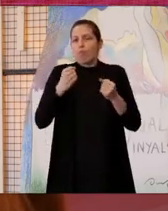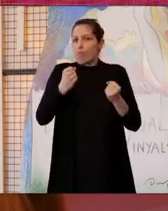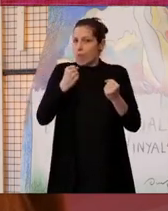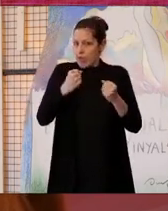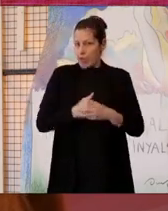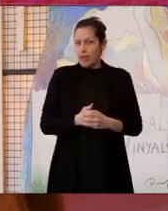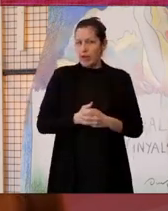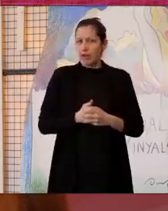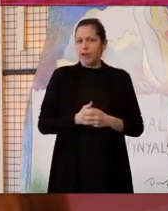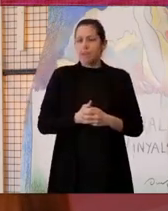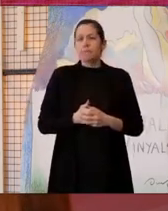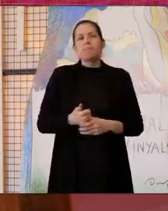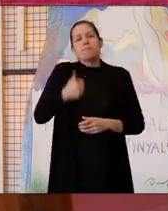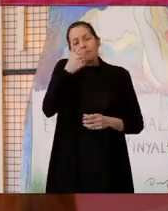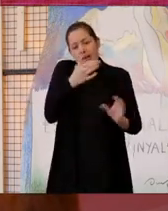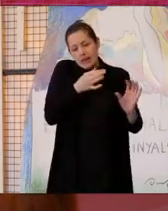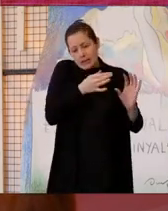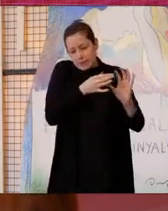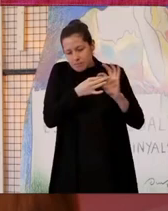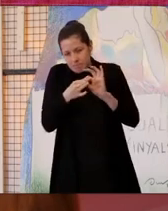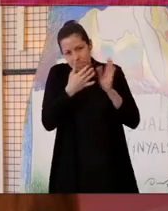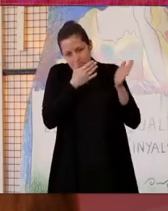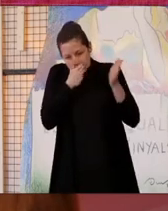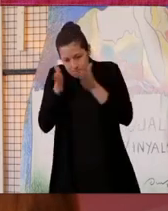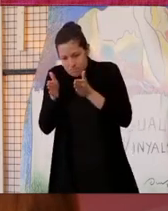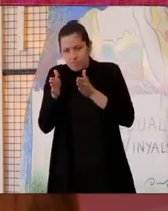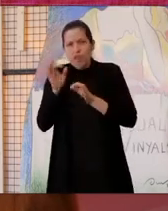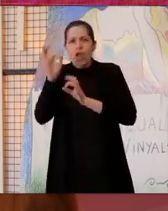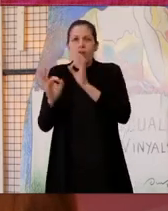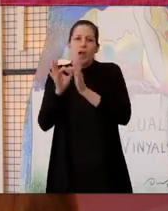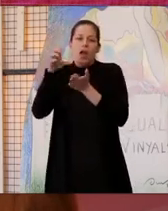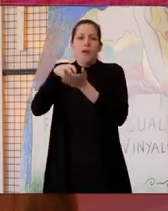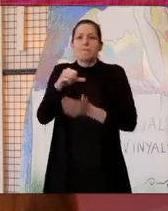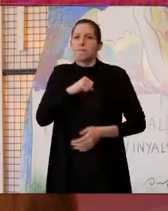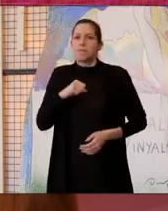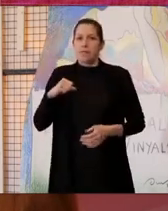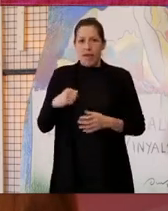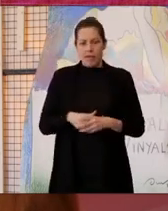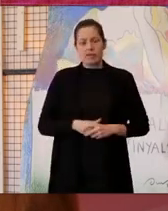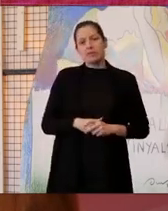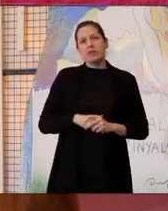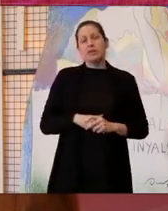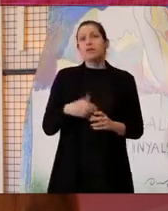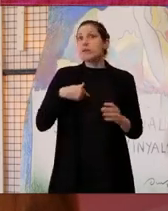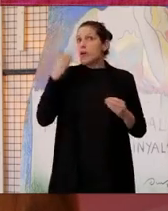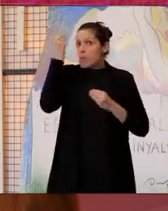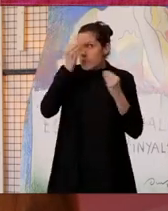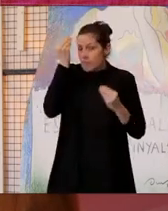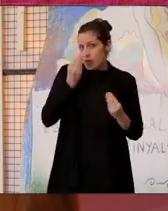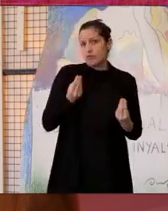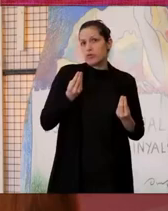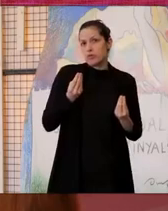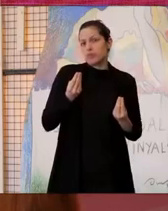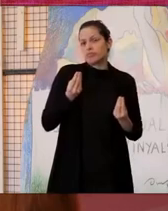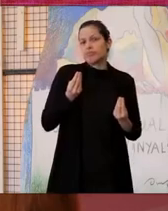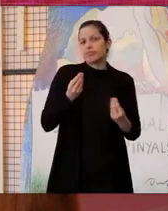las organizaciones privadas Aunque todo es extensible es decir yo creo que a lo largo del siglo XX se ha